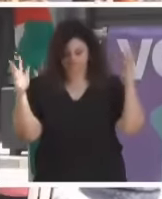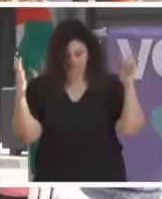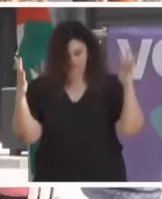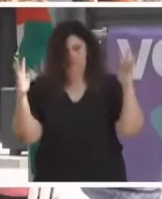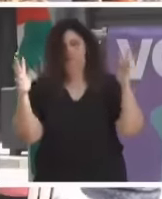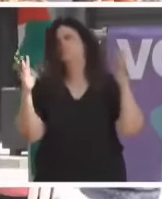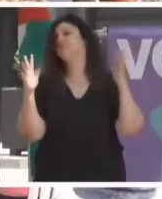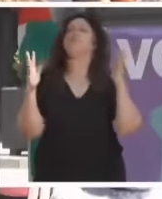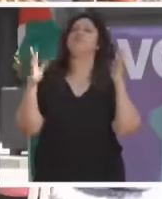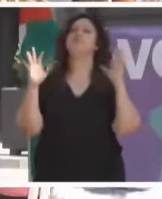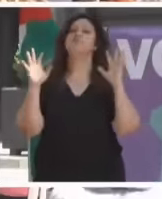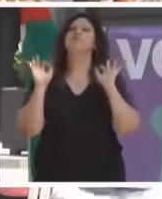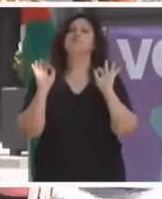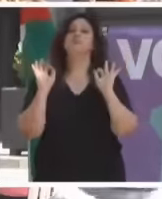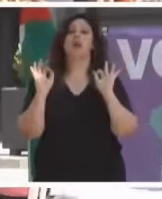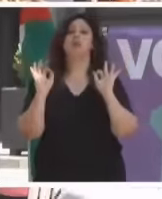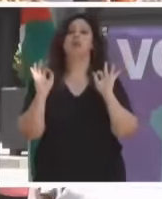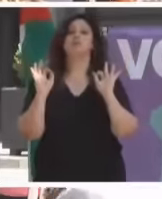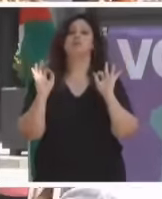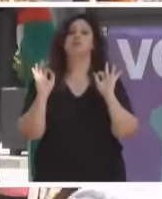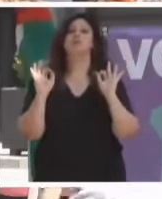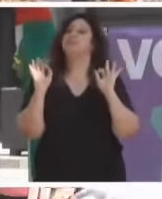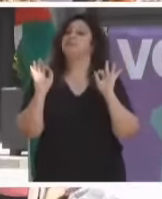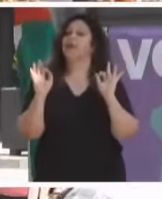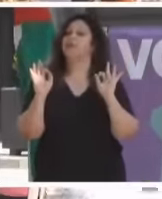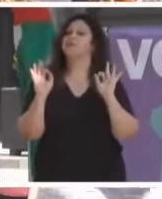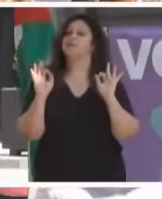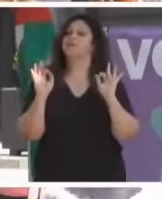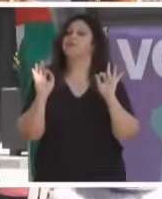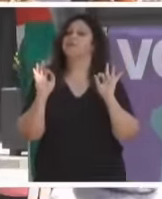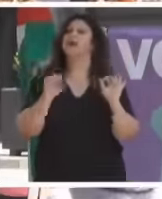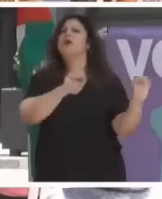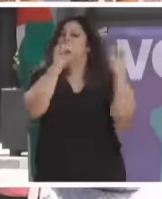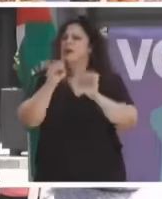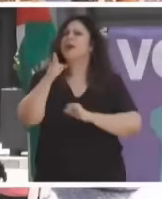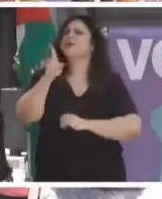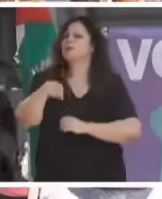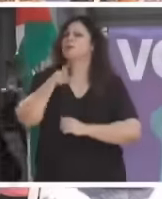Así es. Y lo vamos a proteger también.